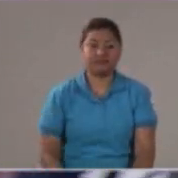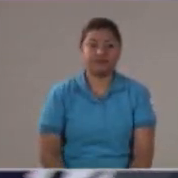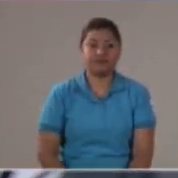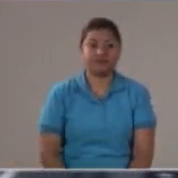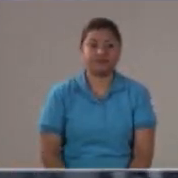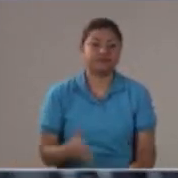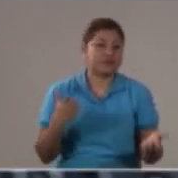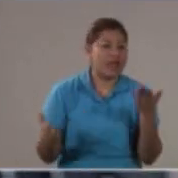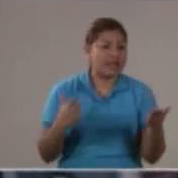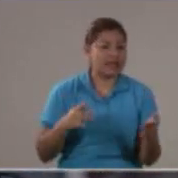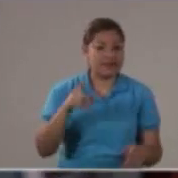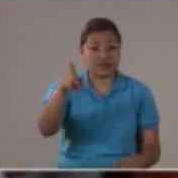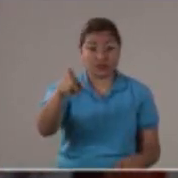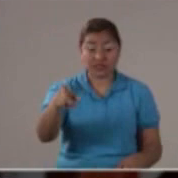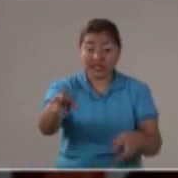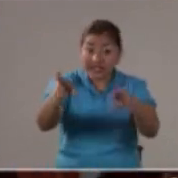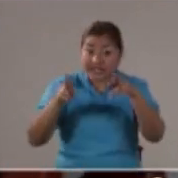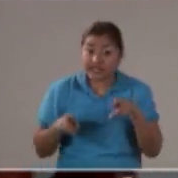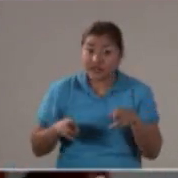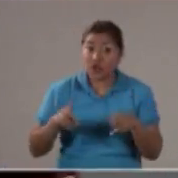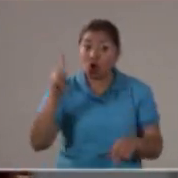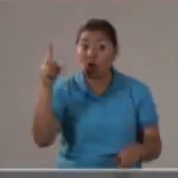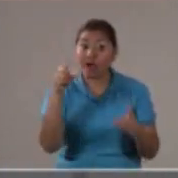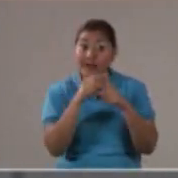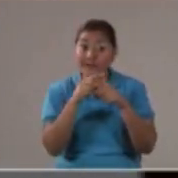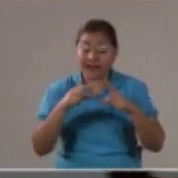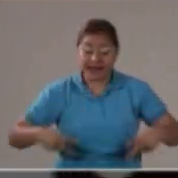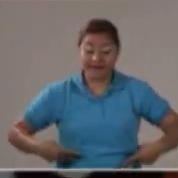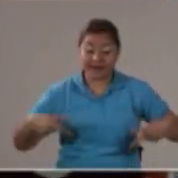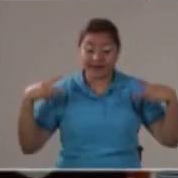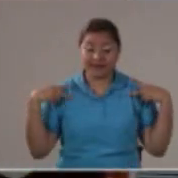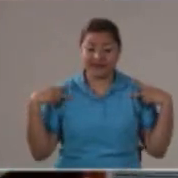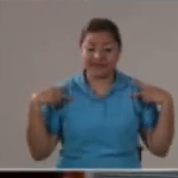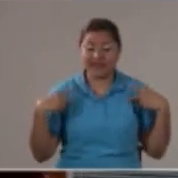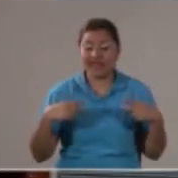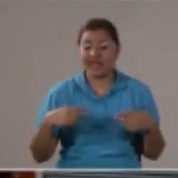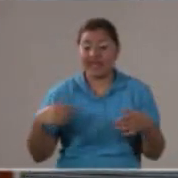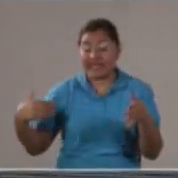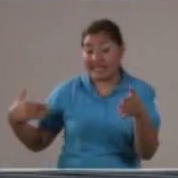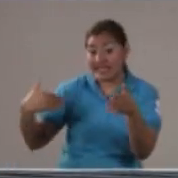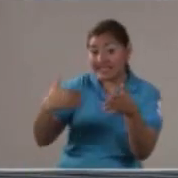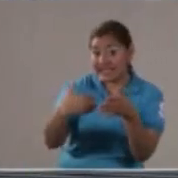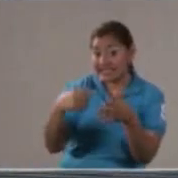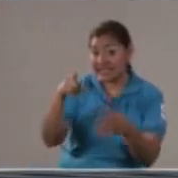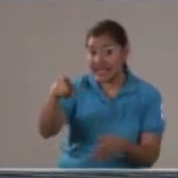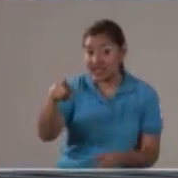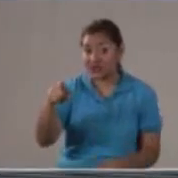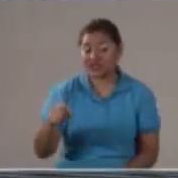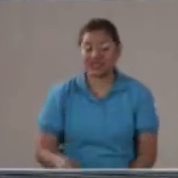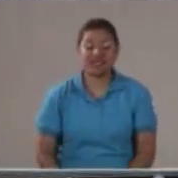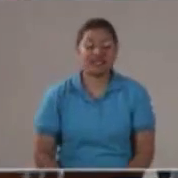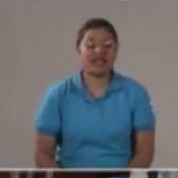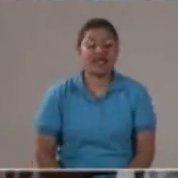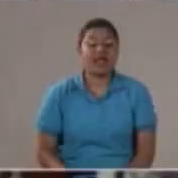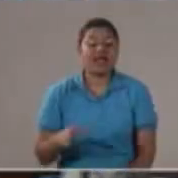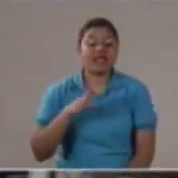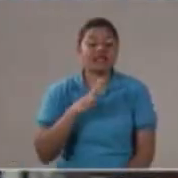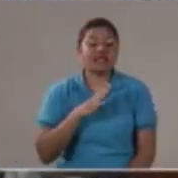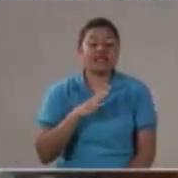Tal vez usted recibió un rema de Dios y el que tiene a la par tiene una gran necesidad económica, que son las más